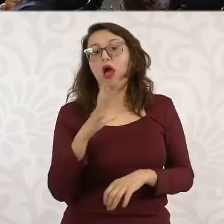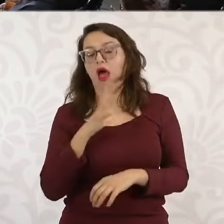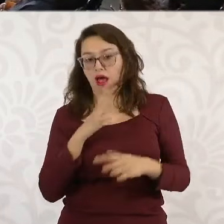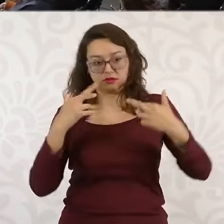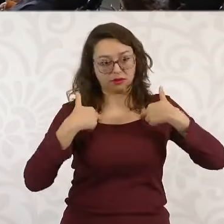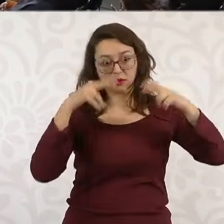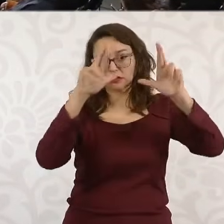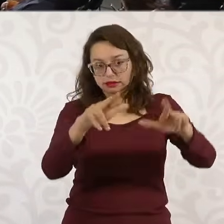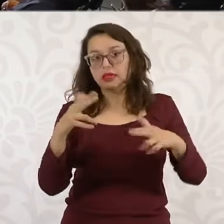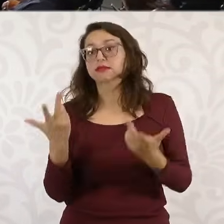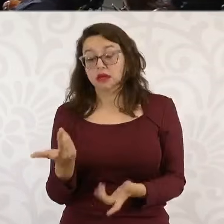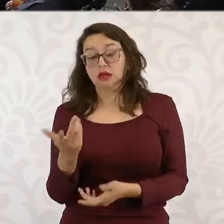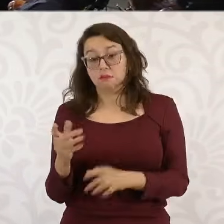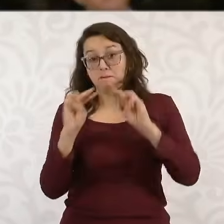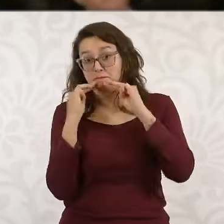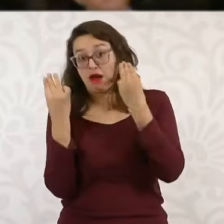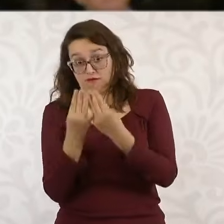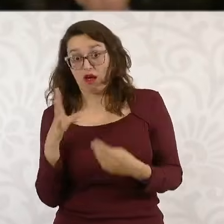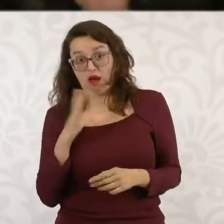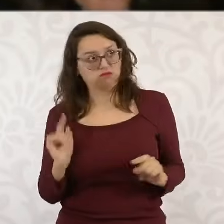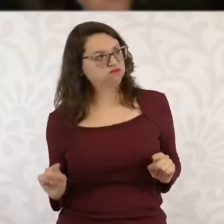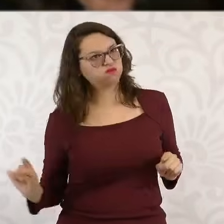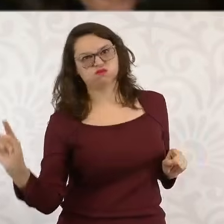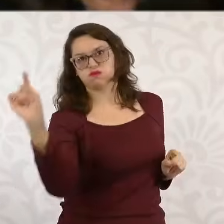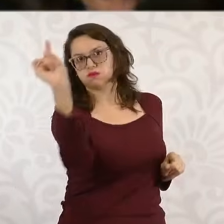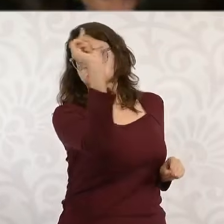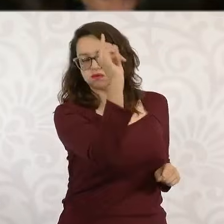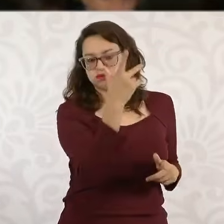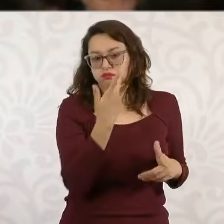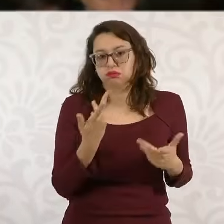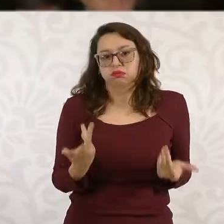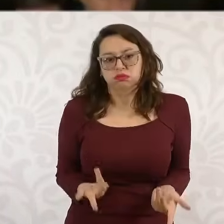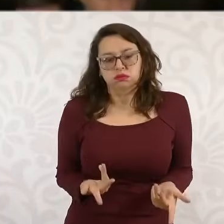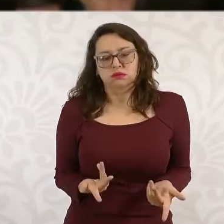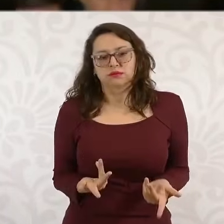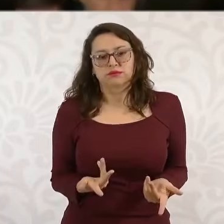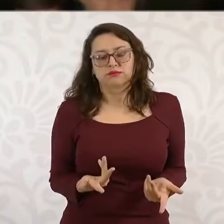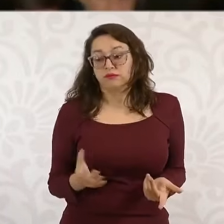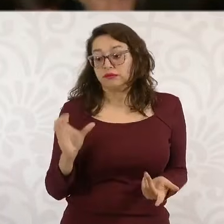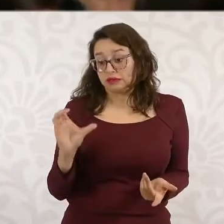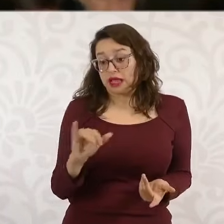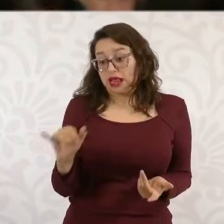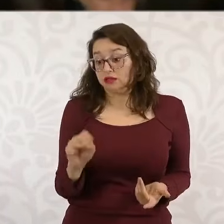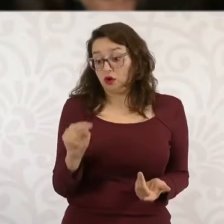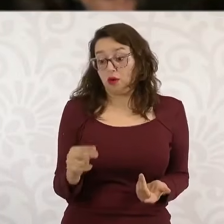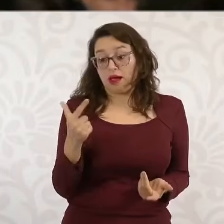Alaska, tienen representación. Entonces, el cártel también